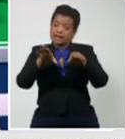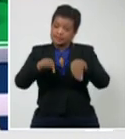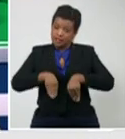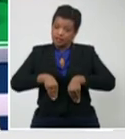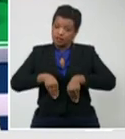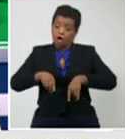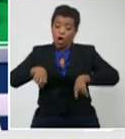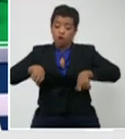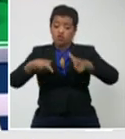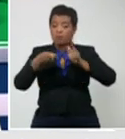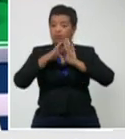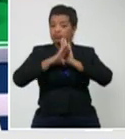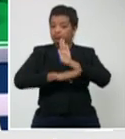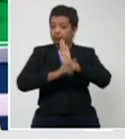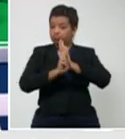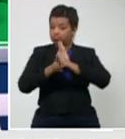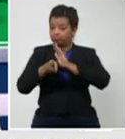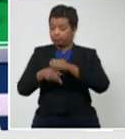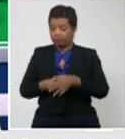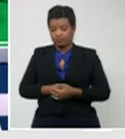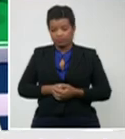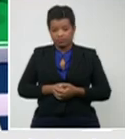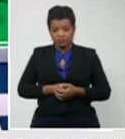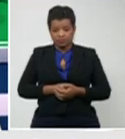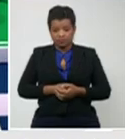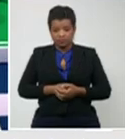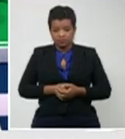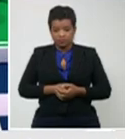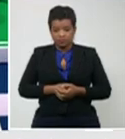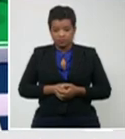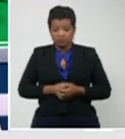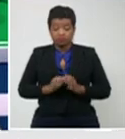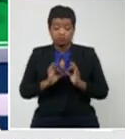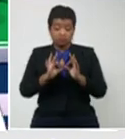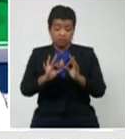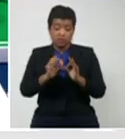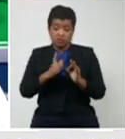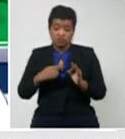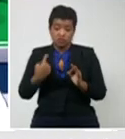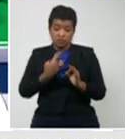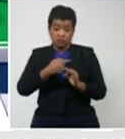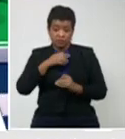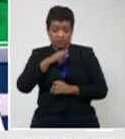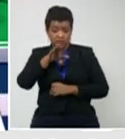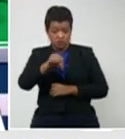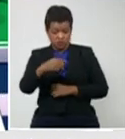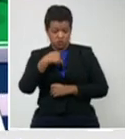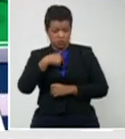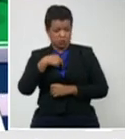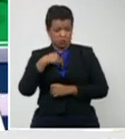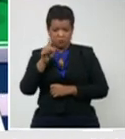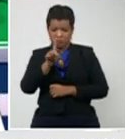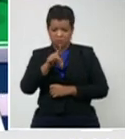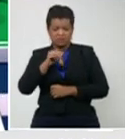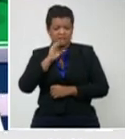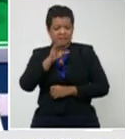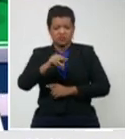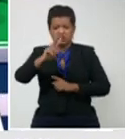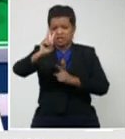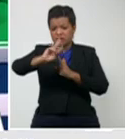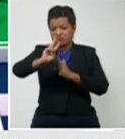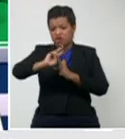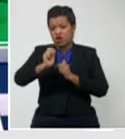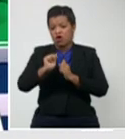estas orientaciones. Y como se ha dicho, y no es que lo haya dicho yo, se ha dicho por el Grupo